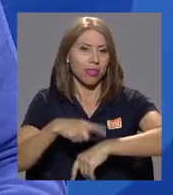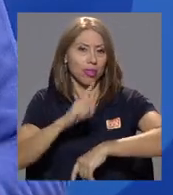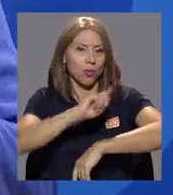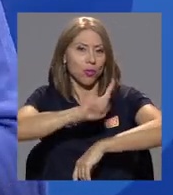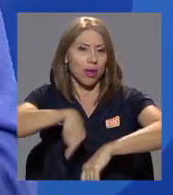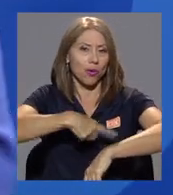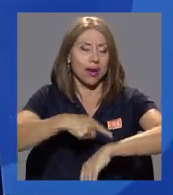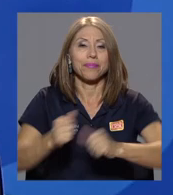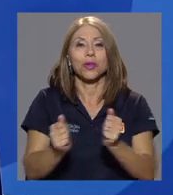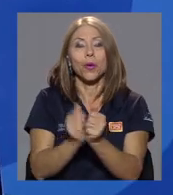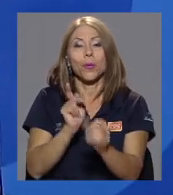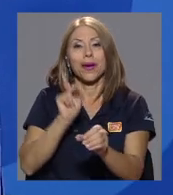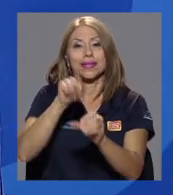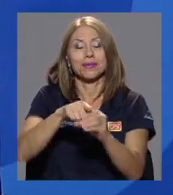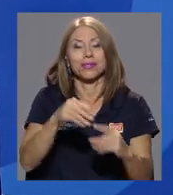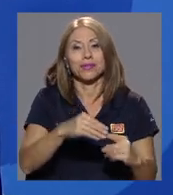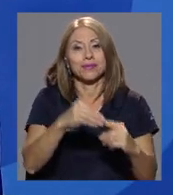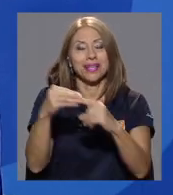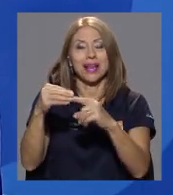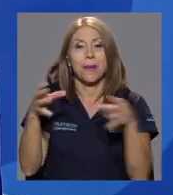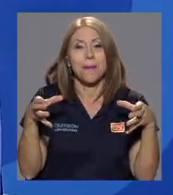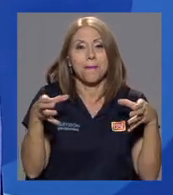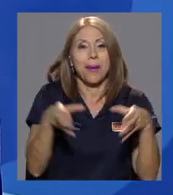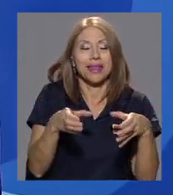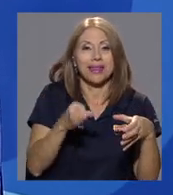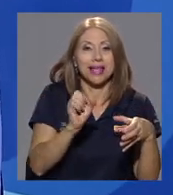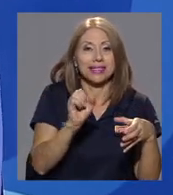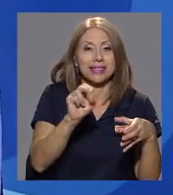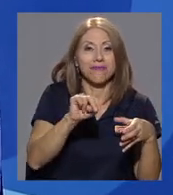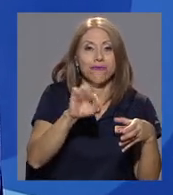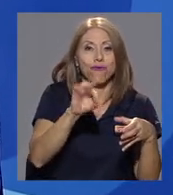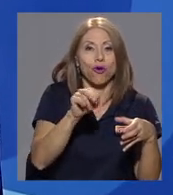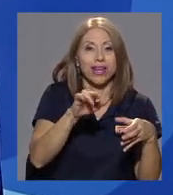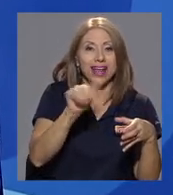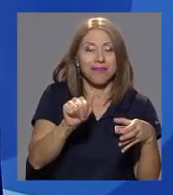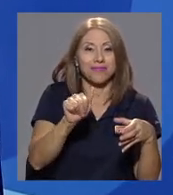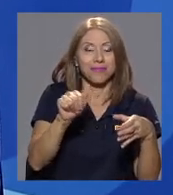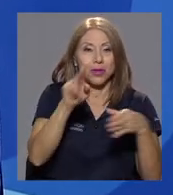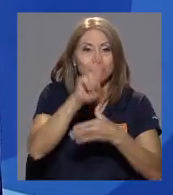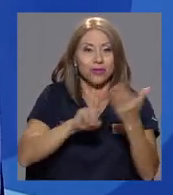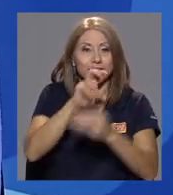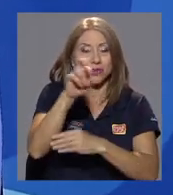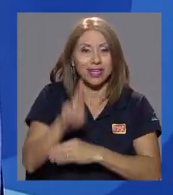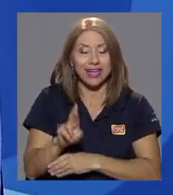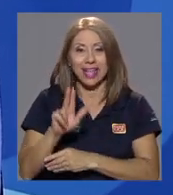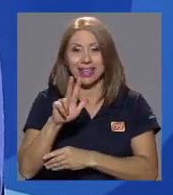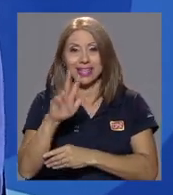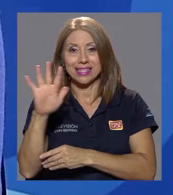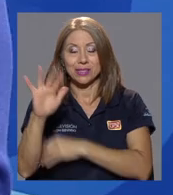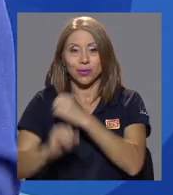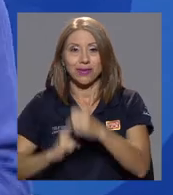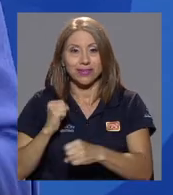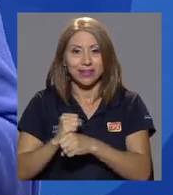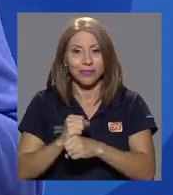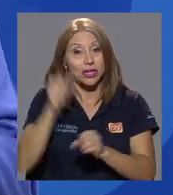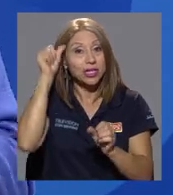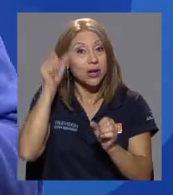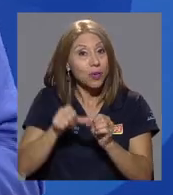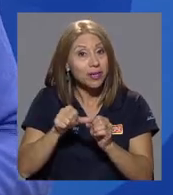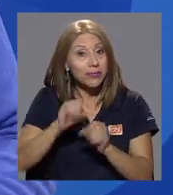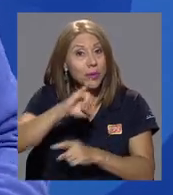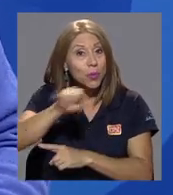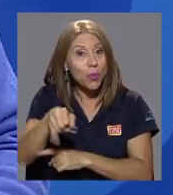una hora con la participación especial de la banda sinfónica de la universidad de costa rica en su 35 aniversario y recuerden